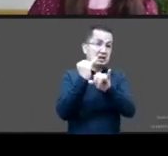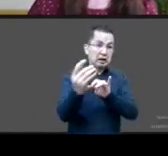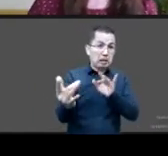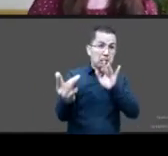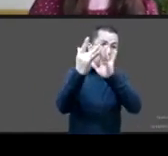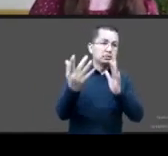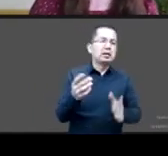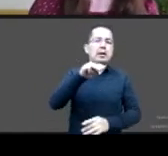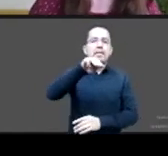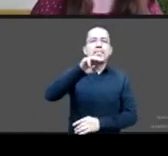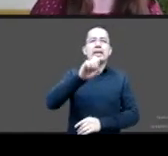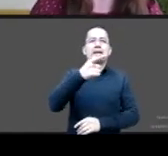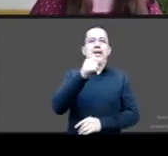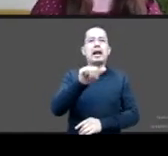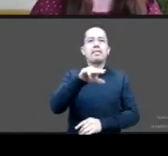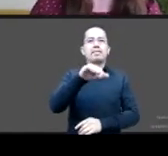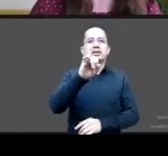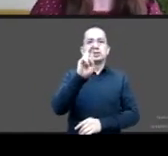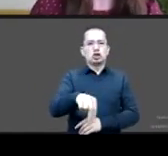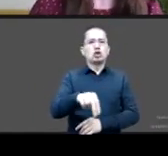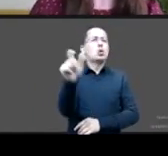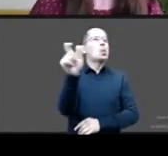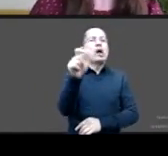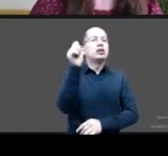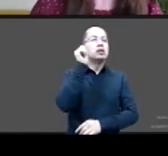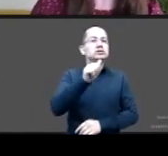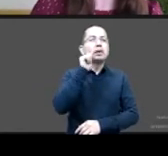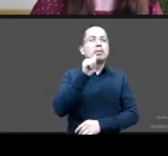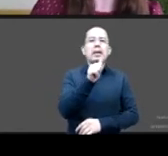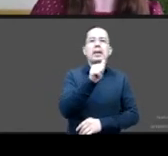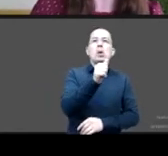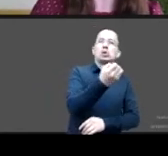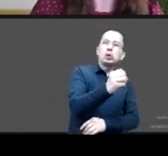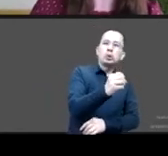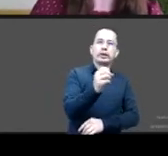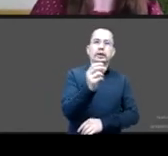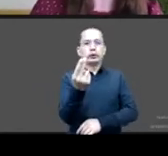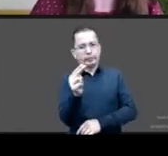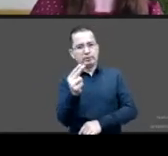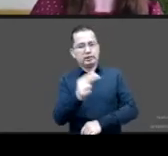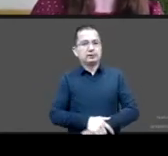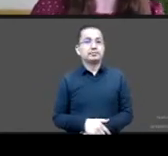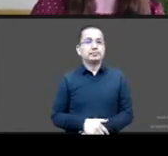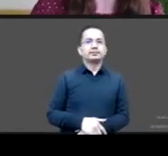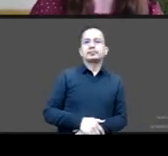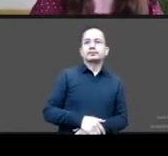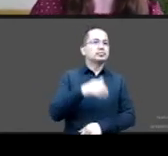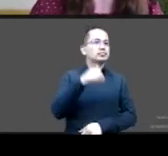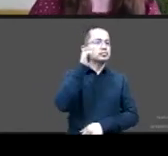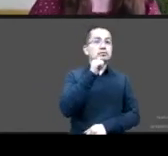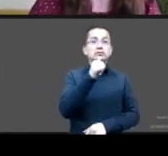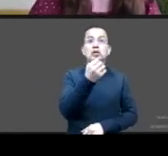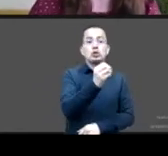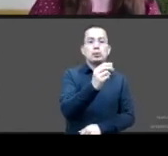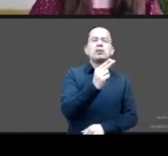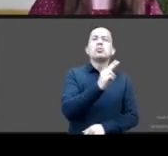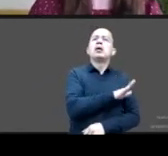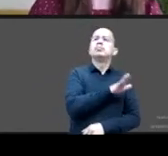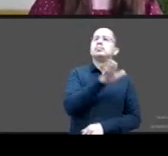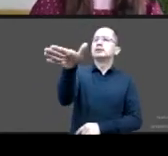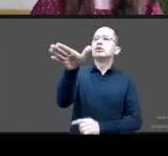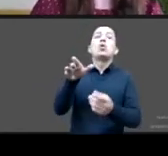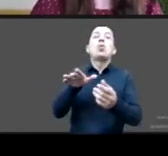está en el mes de octubre noviembre y el primer ambiente que se trabaja es el ambiente de salud donde